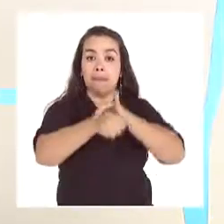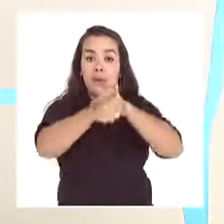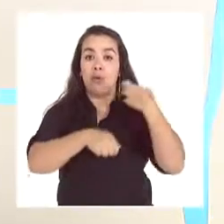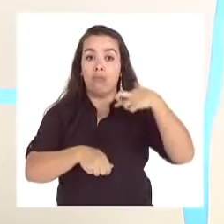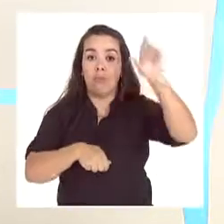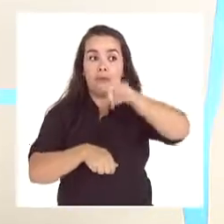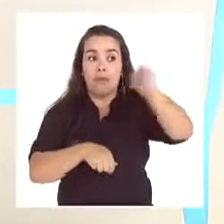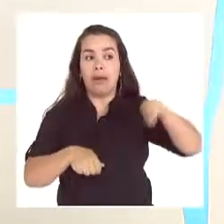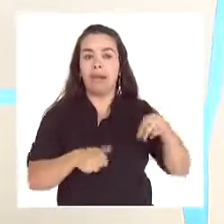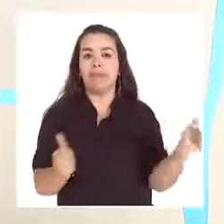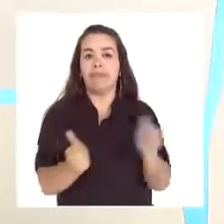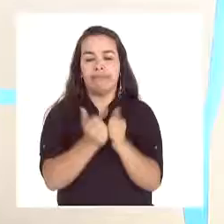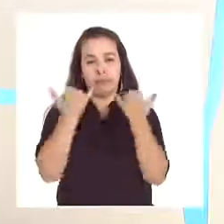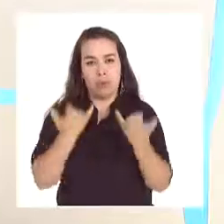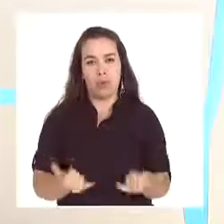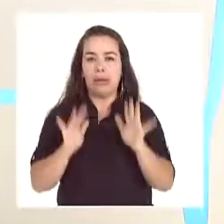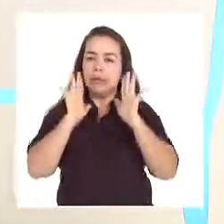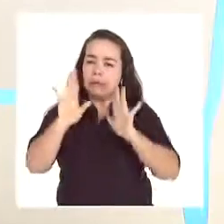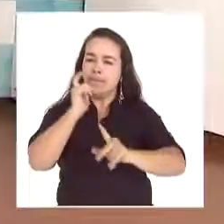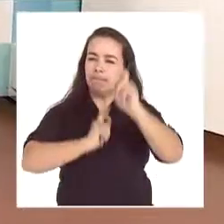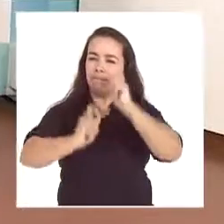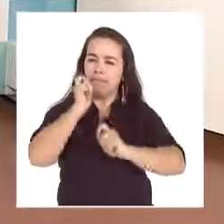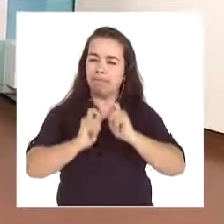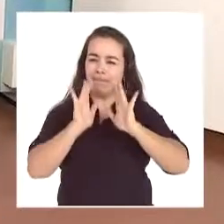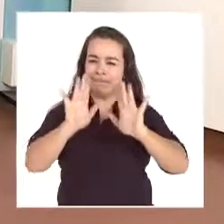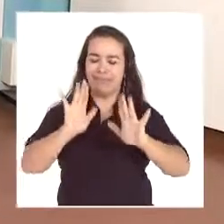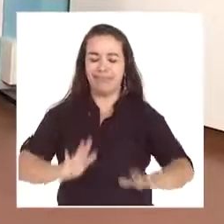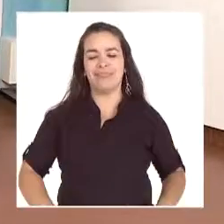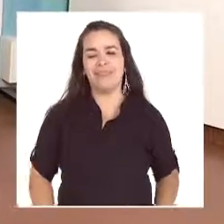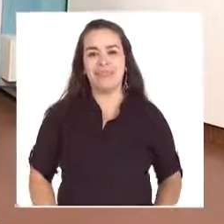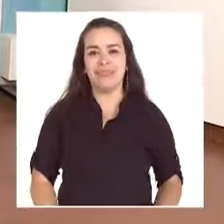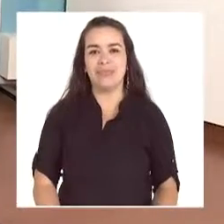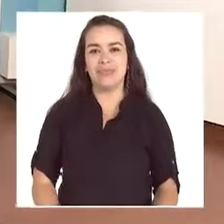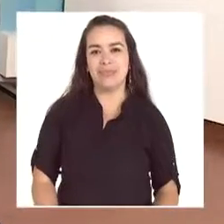y ecocardiografista. Ya regresamos después de este corte de comerciales.